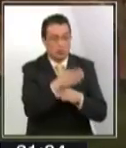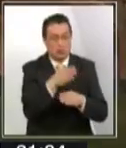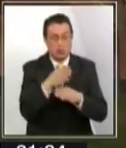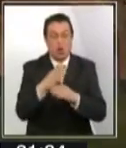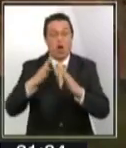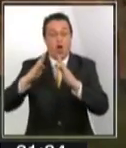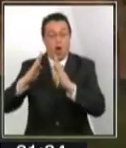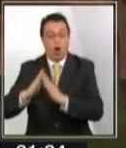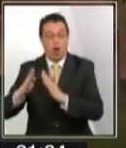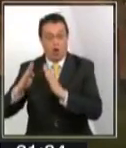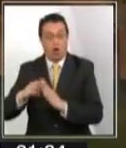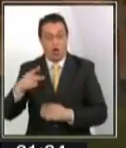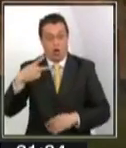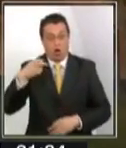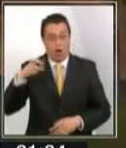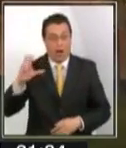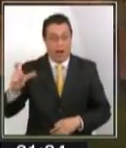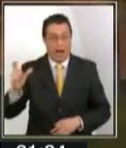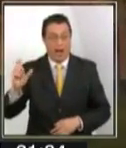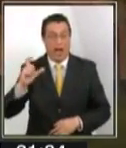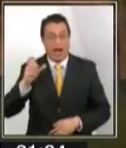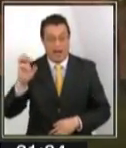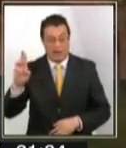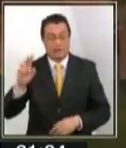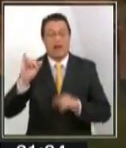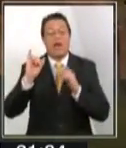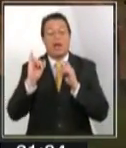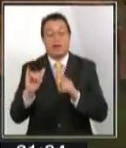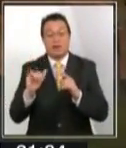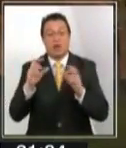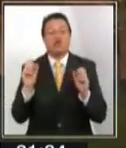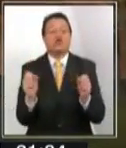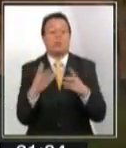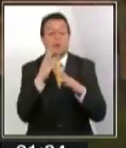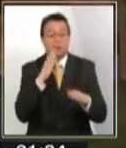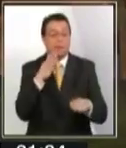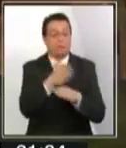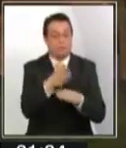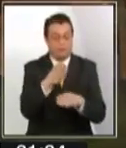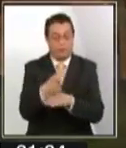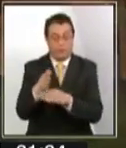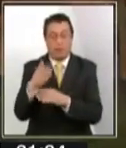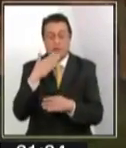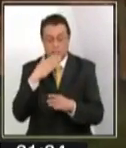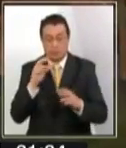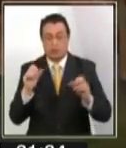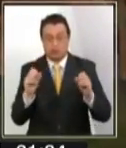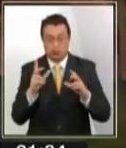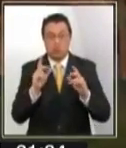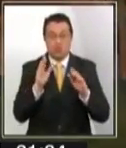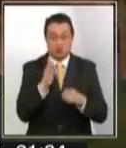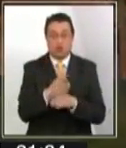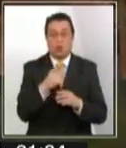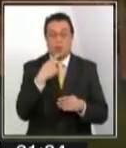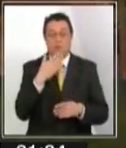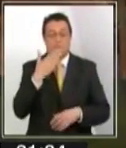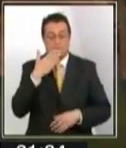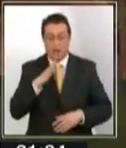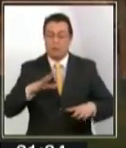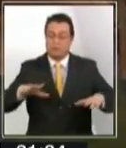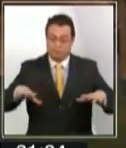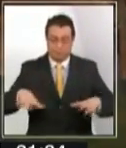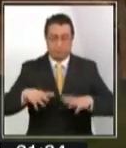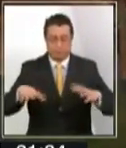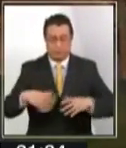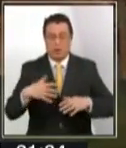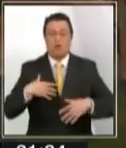hogares y supervisiones sorpresa en centros privativos de libertad. Fueron los mejores esfuerzos que pude